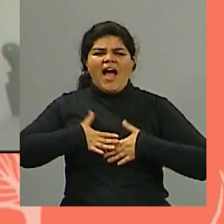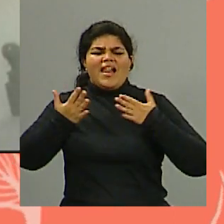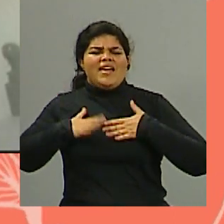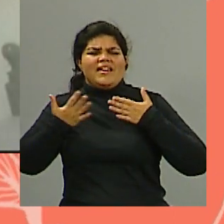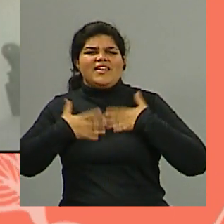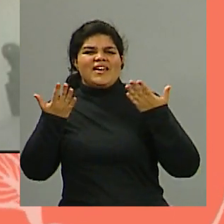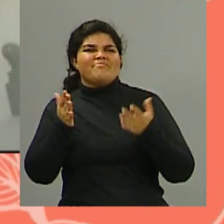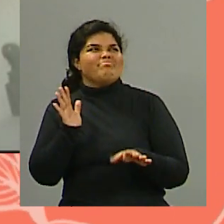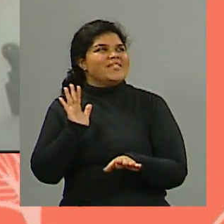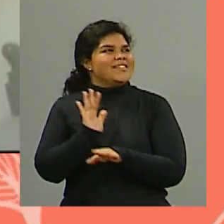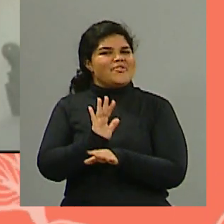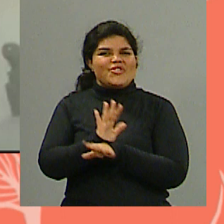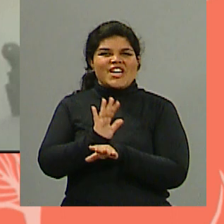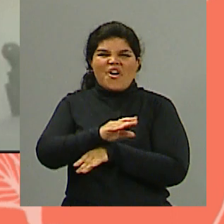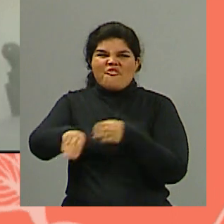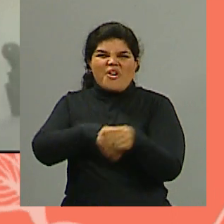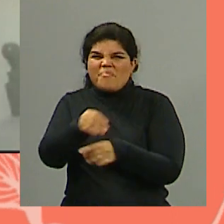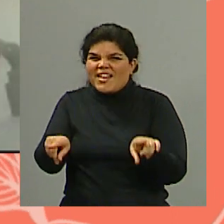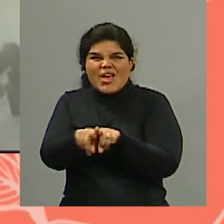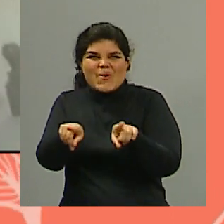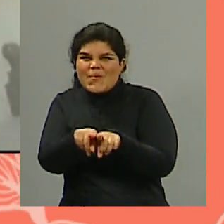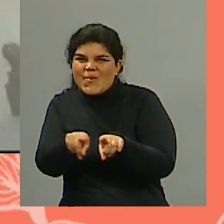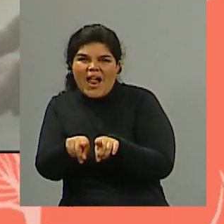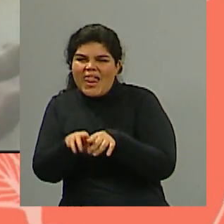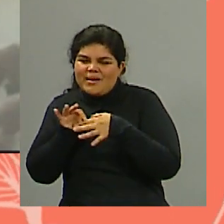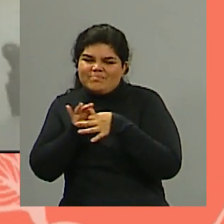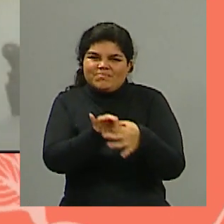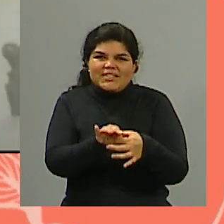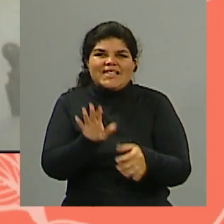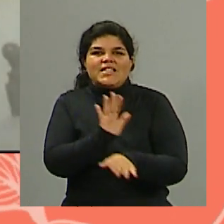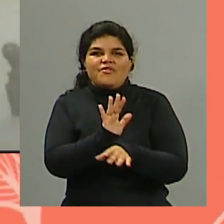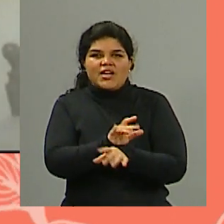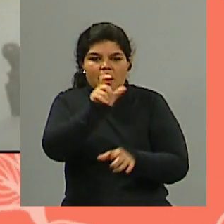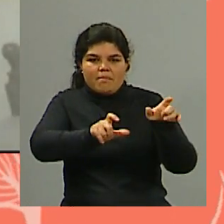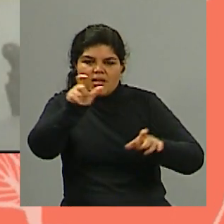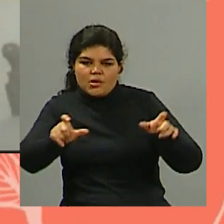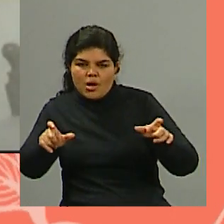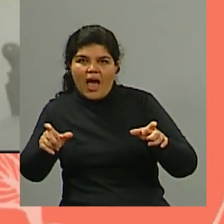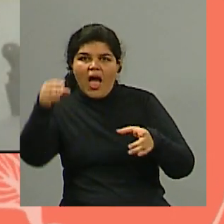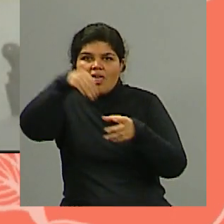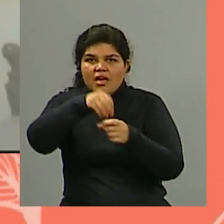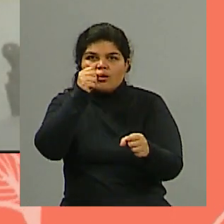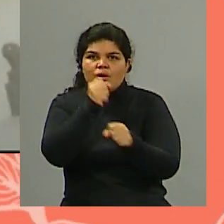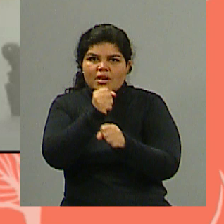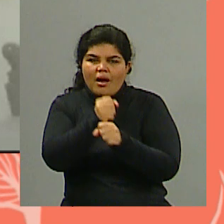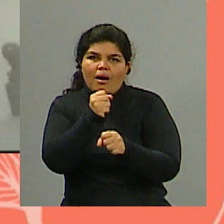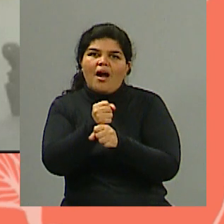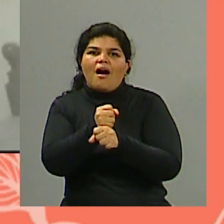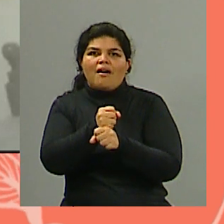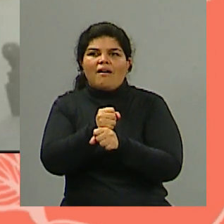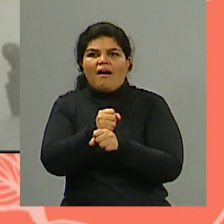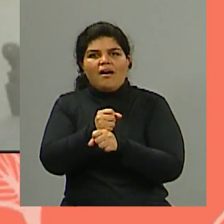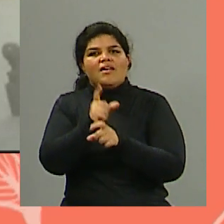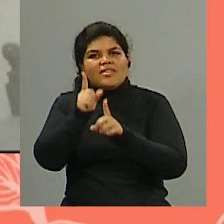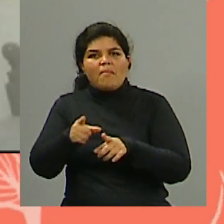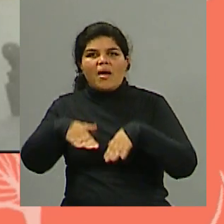familia, porque nos mantiene, creo, unidos a todos los que escuchamos, a todos los que nos